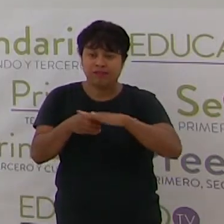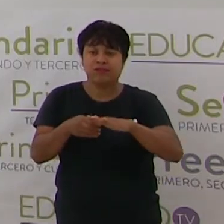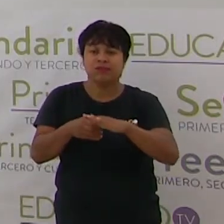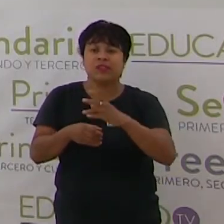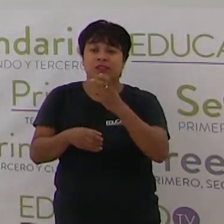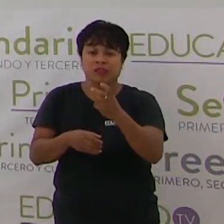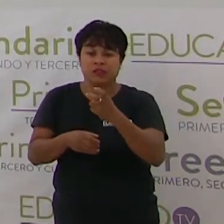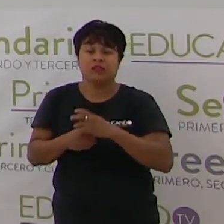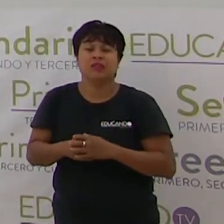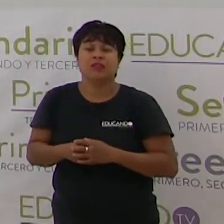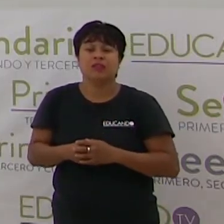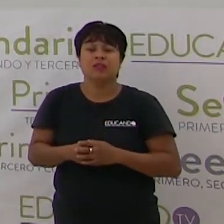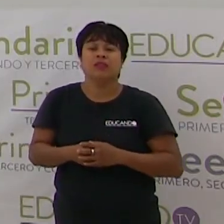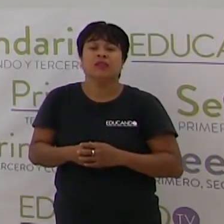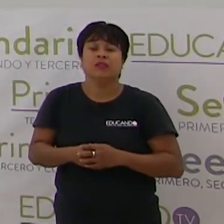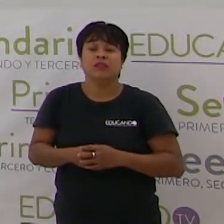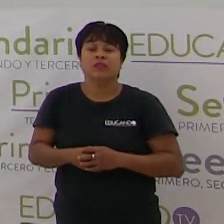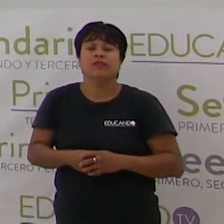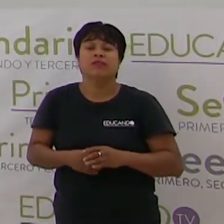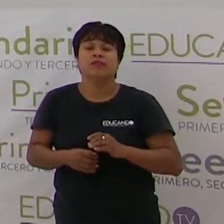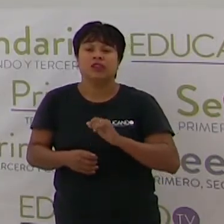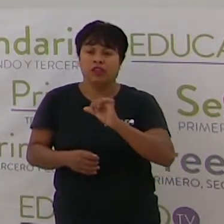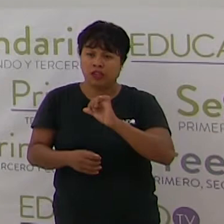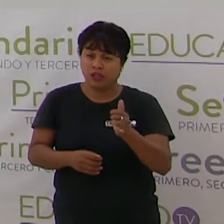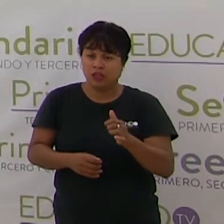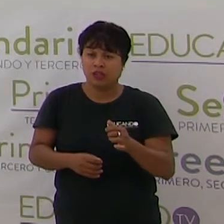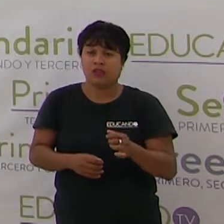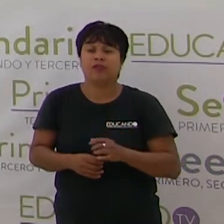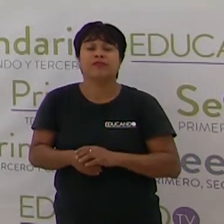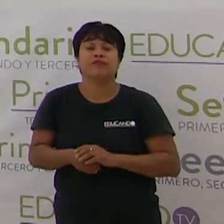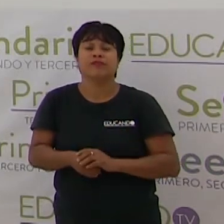este cuerpo geométrico. Voy a llenar este otro acá.